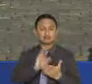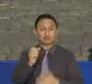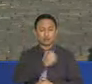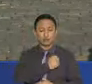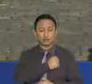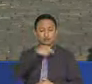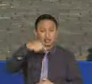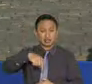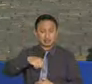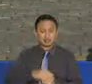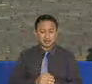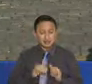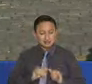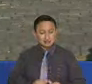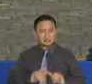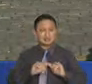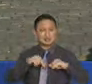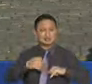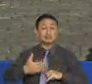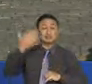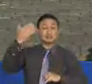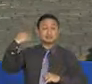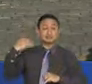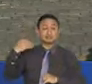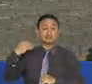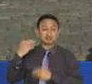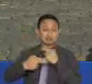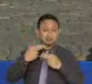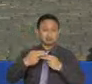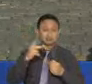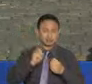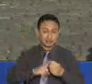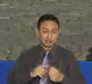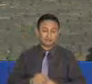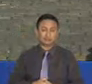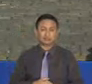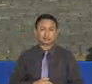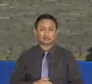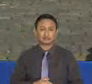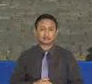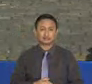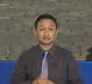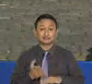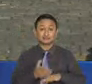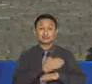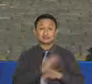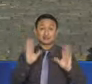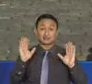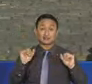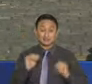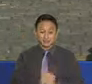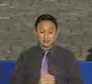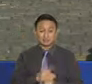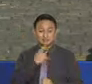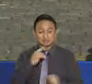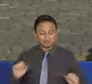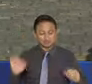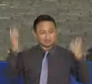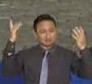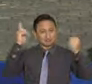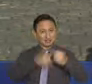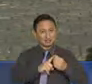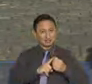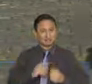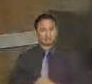aún guardan un pedacito de toda la rica historia de la carita de Dios no me quiero despedir compañeros sin antes decirles que viva